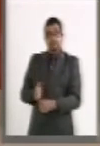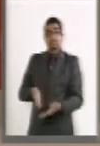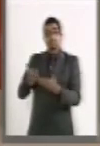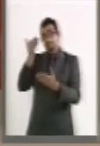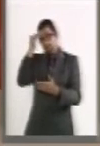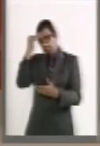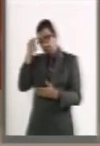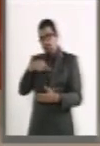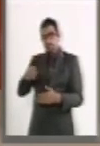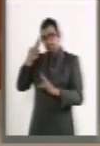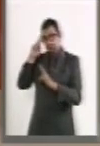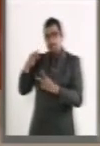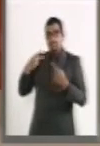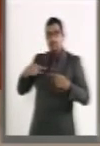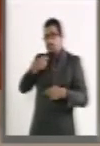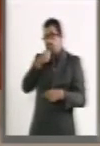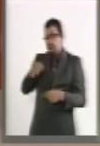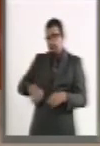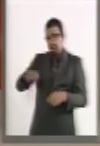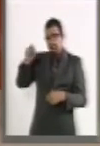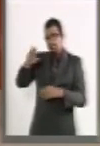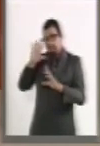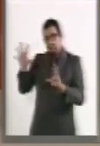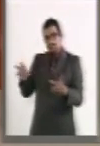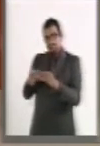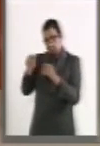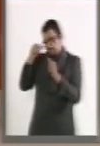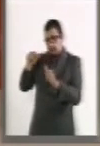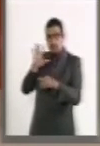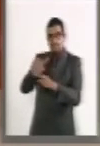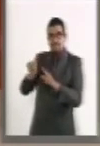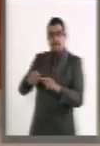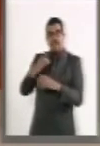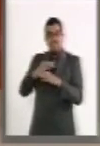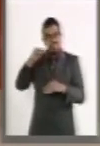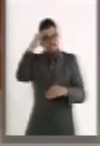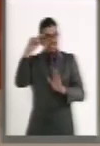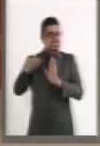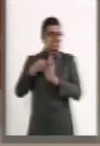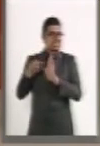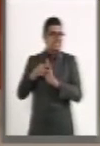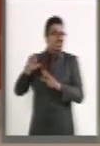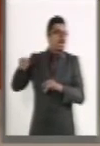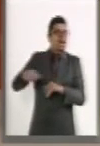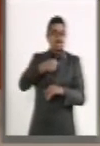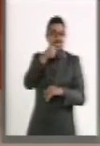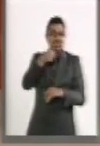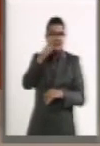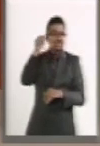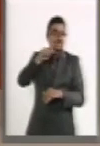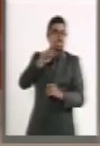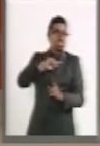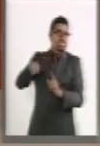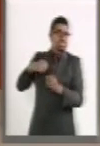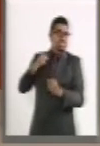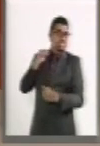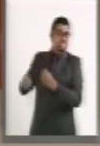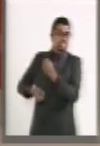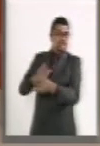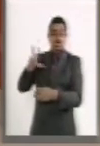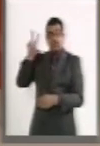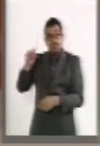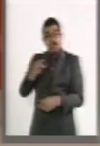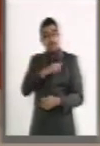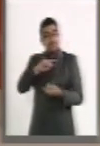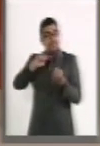y respeto a los derechos del adulto mayor para erradicar los estereotipos negativos de que son objeto y promover la